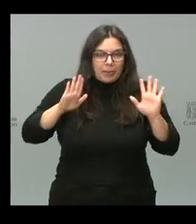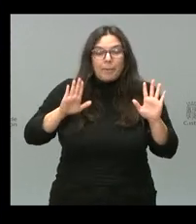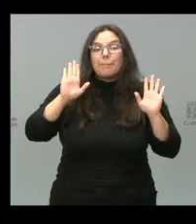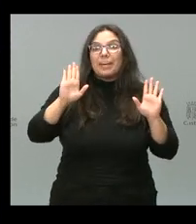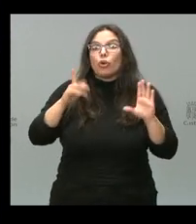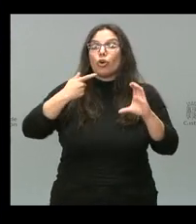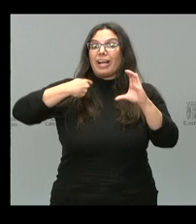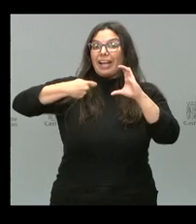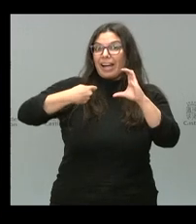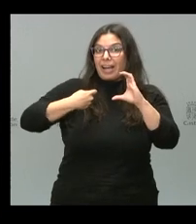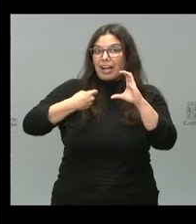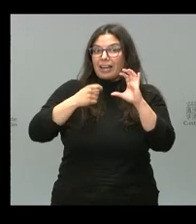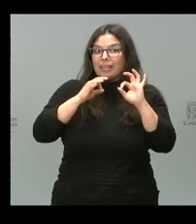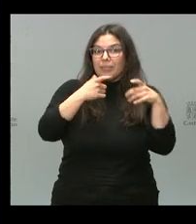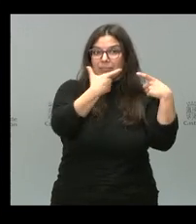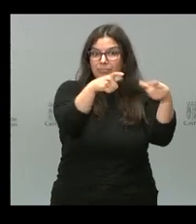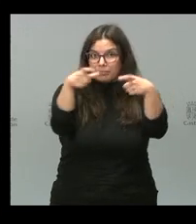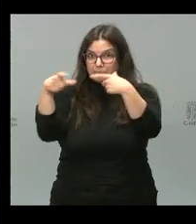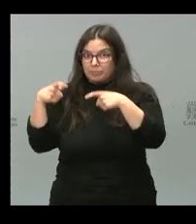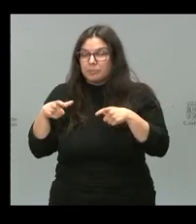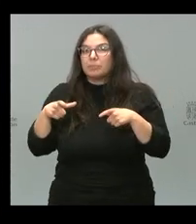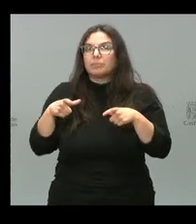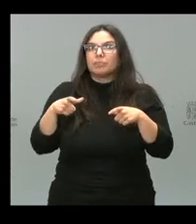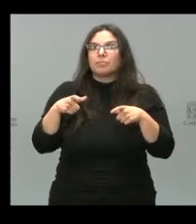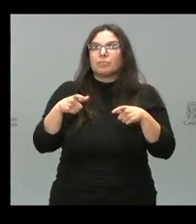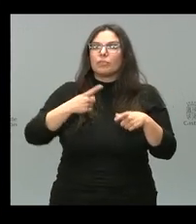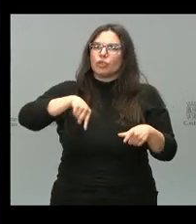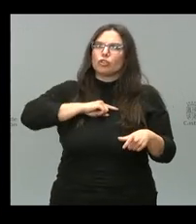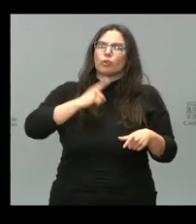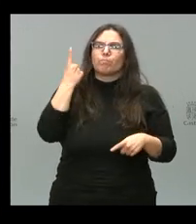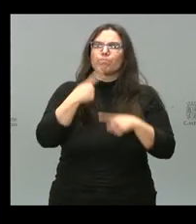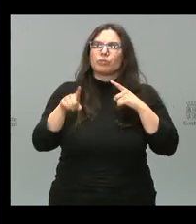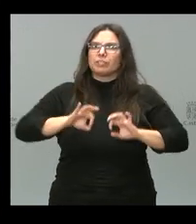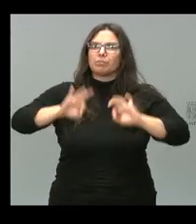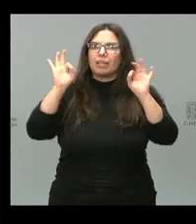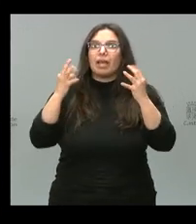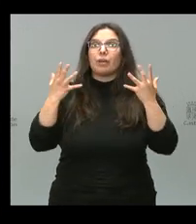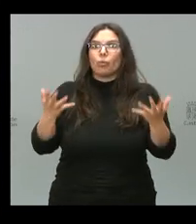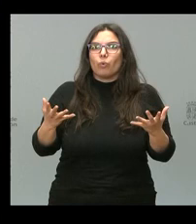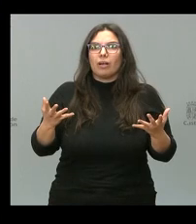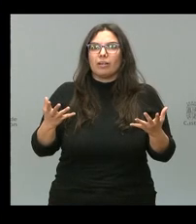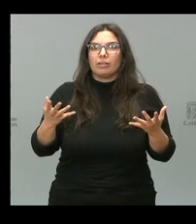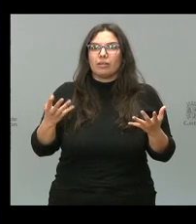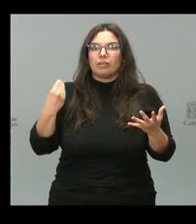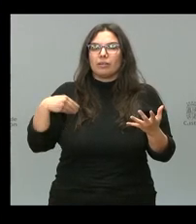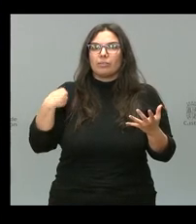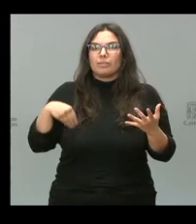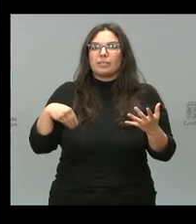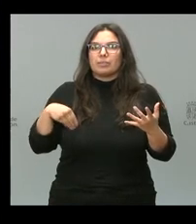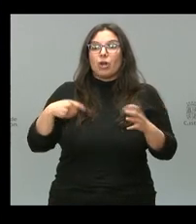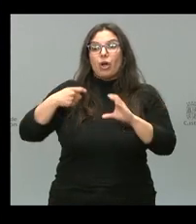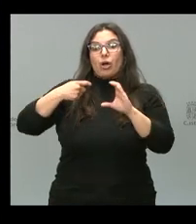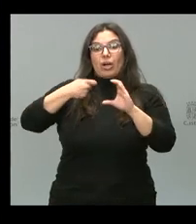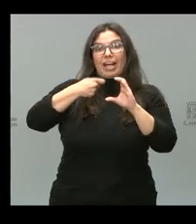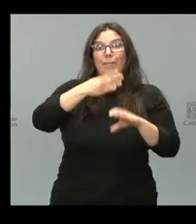cámaras de comercio tenemos un gancho especial no y es nuestra posición en cámara España cámara